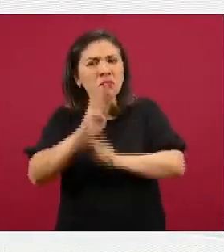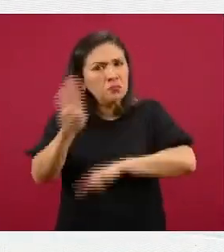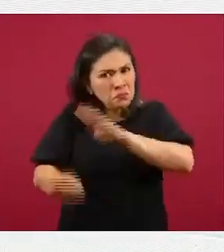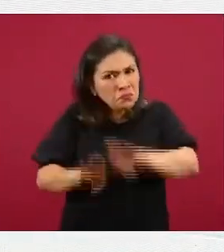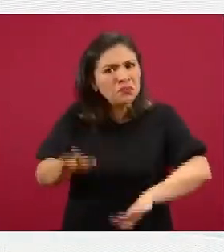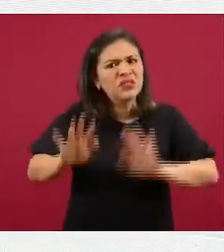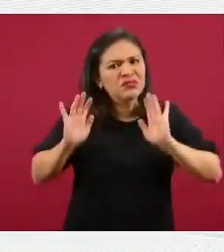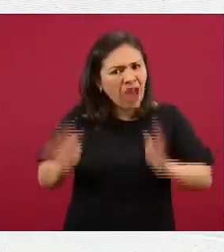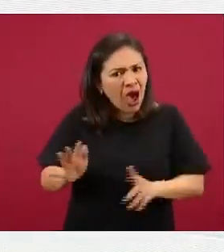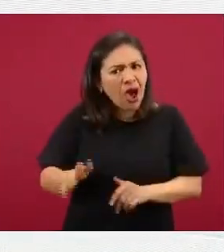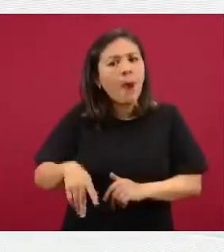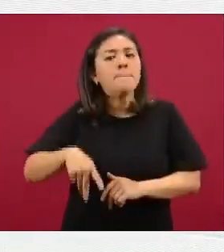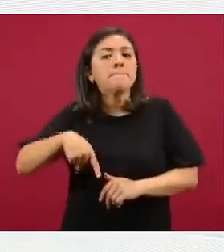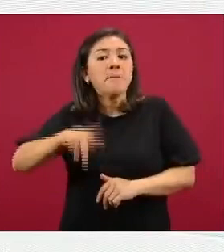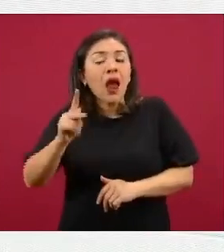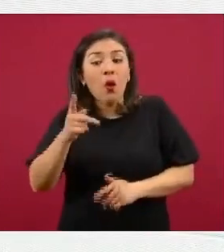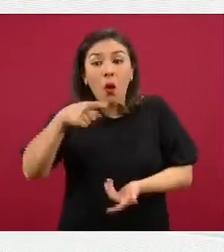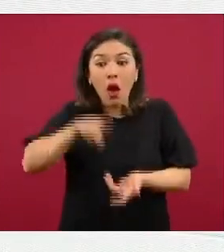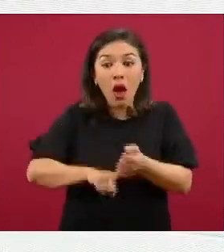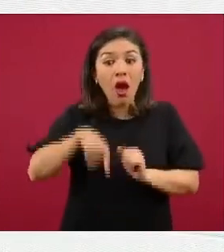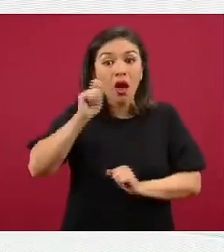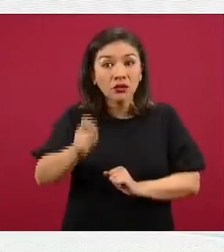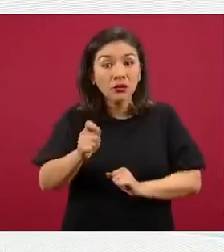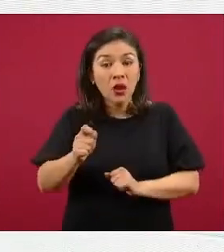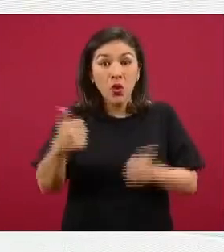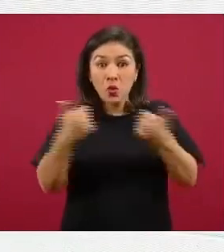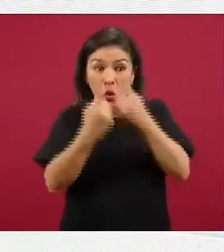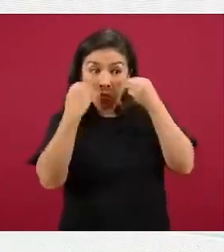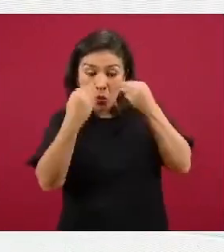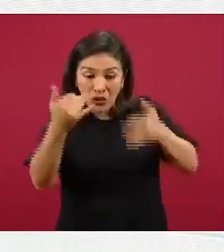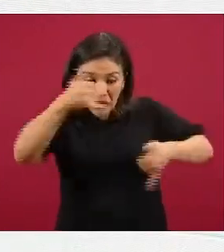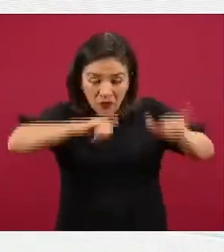han tenido, ya sea defunciones que no tuvieron muestra,